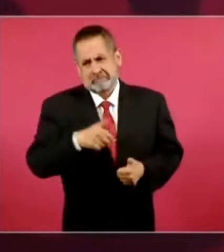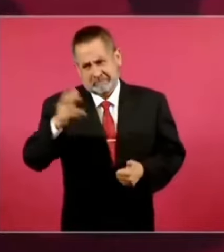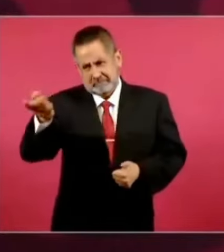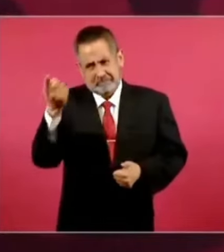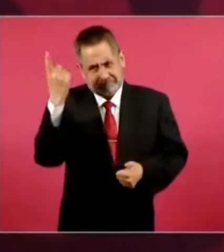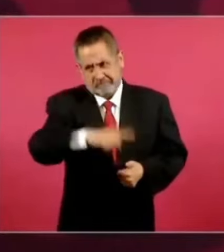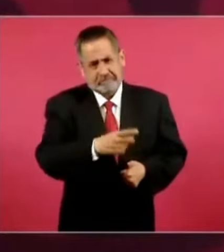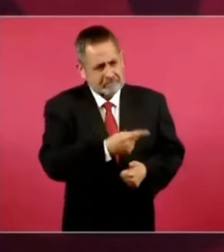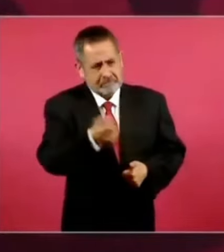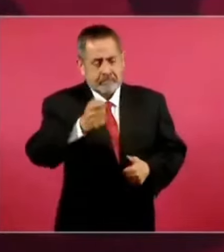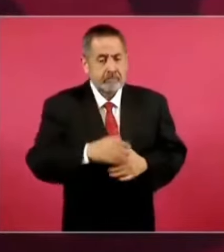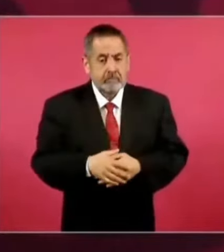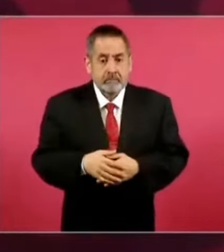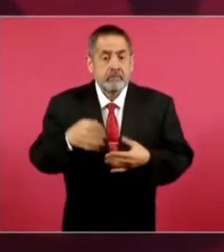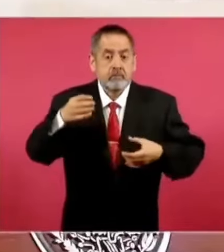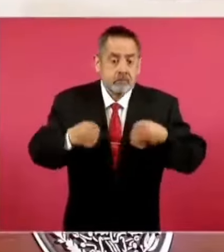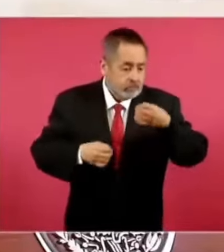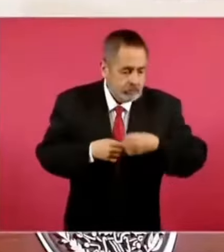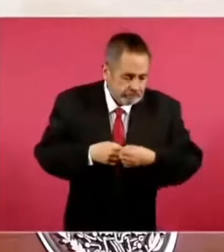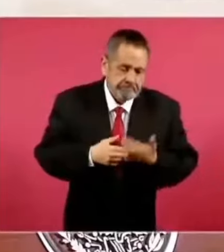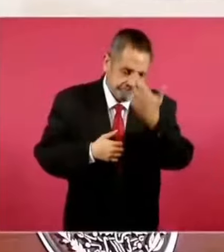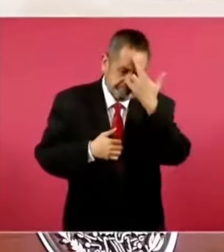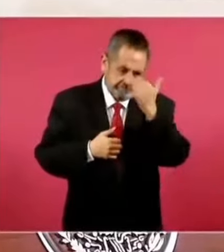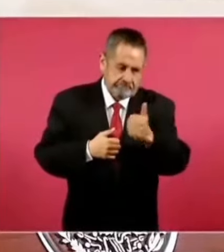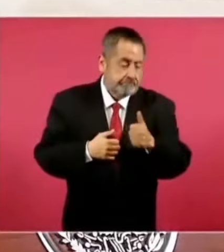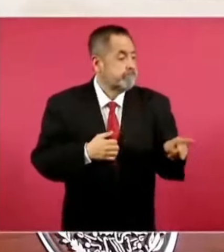Y el juez les dio la razón.